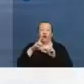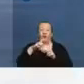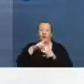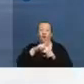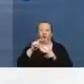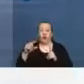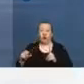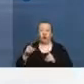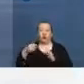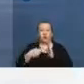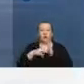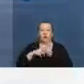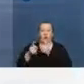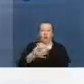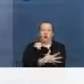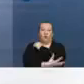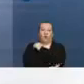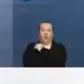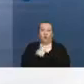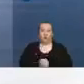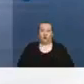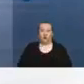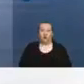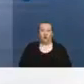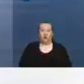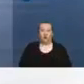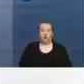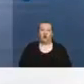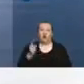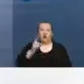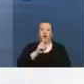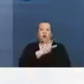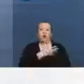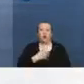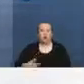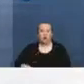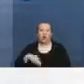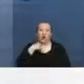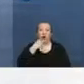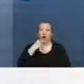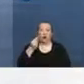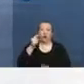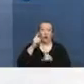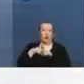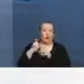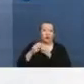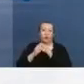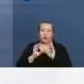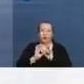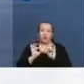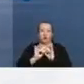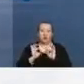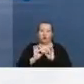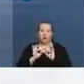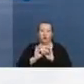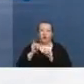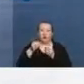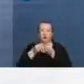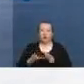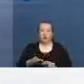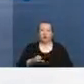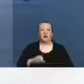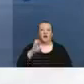que en forma no es que está en el vídeo vicepresidente por el servicio a los acreedores del país entrevista y esa fue el cita viteri